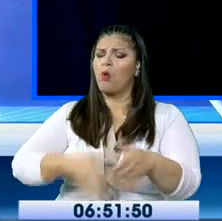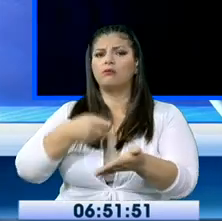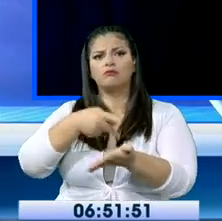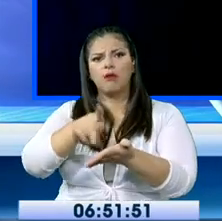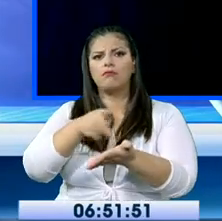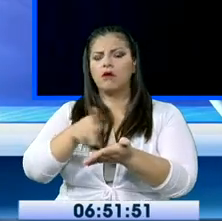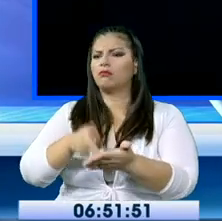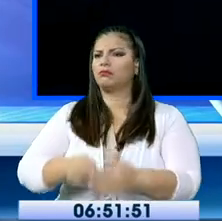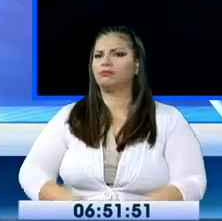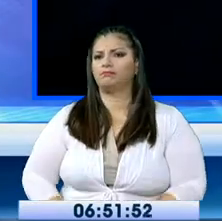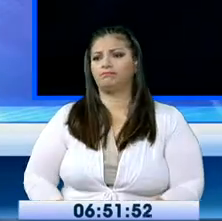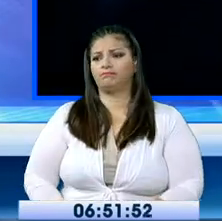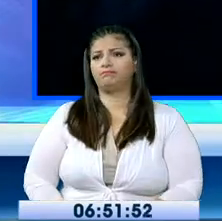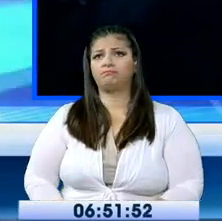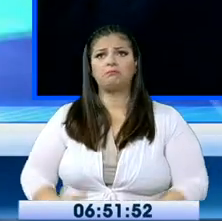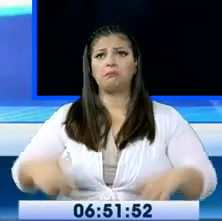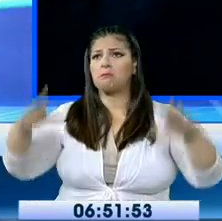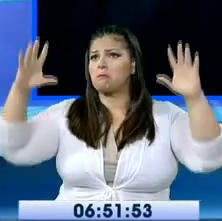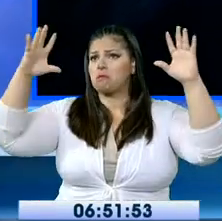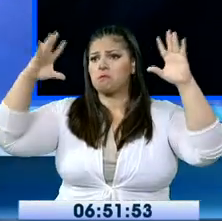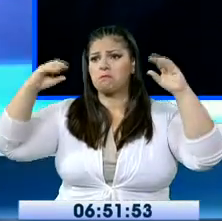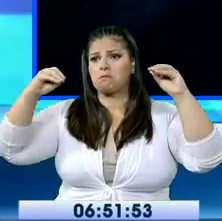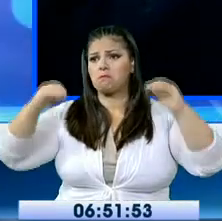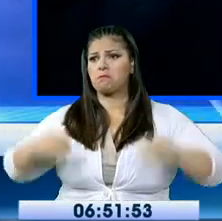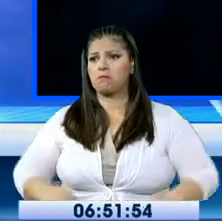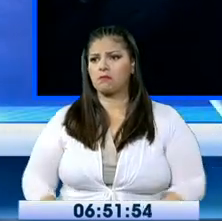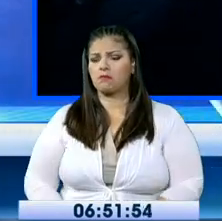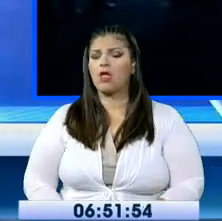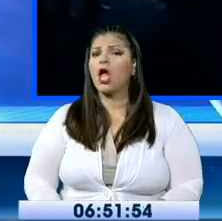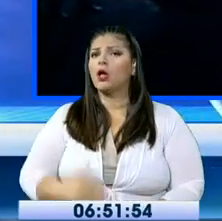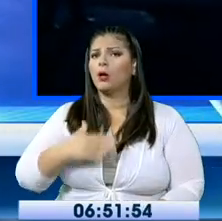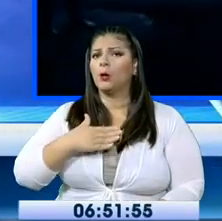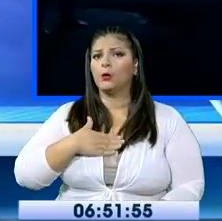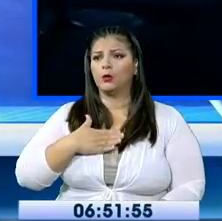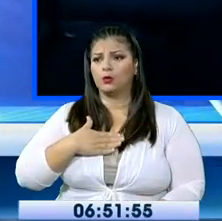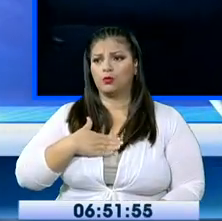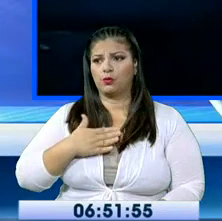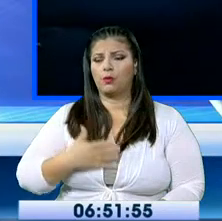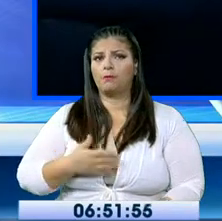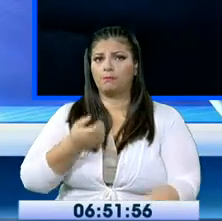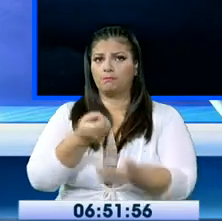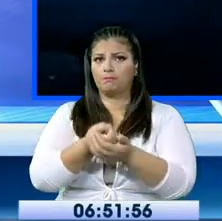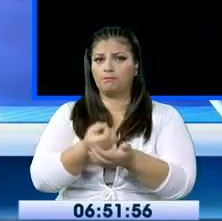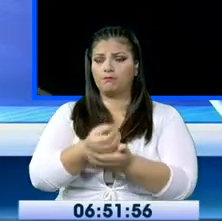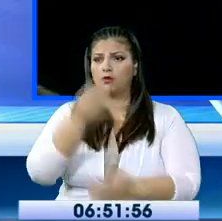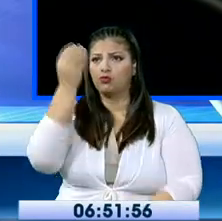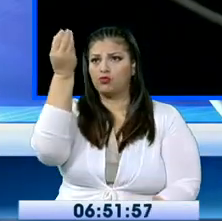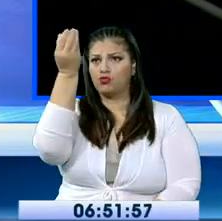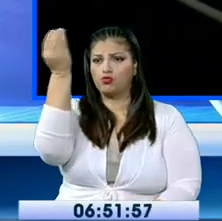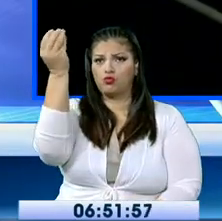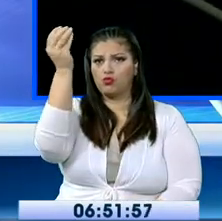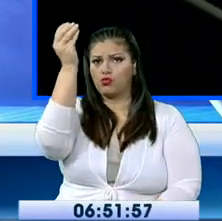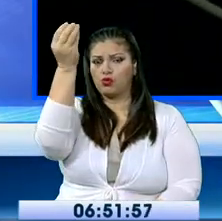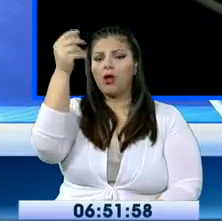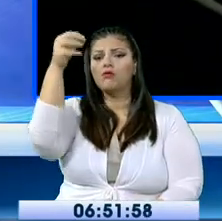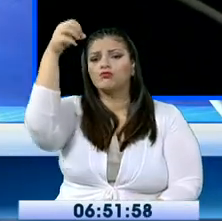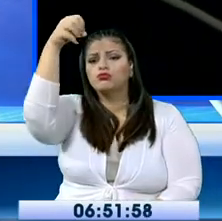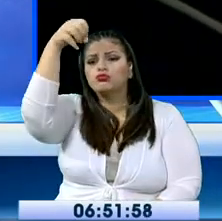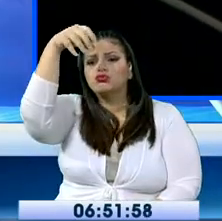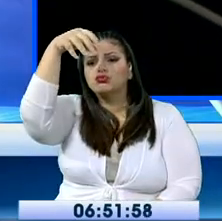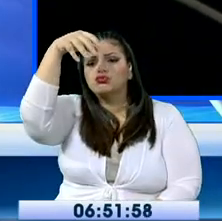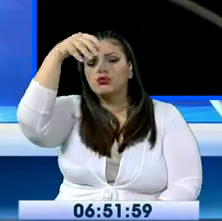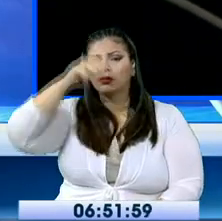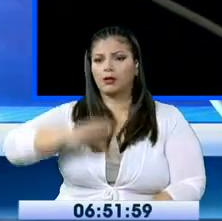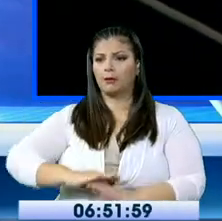acá. Venga por acá, por favor. Puse ese foquito ahí porque todo es oscuro. Y ahí ya no se puede estar tranquilo.